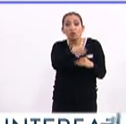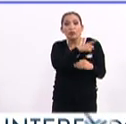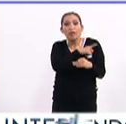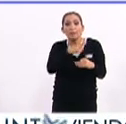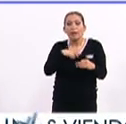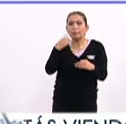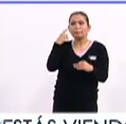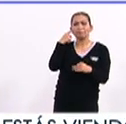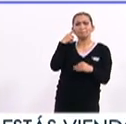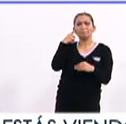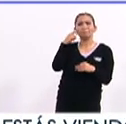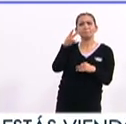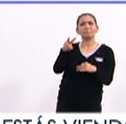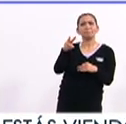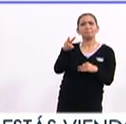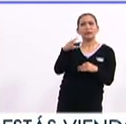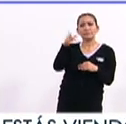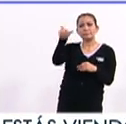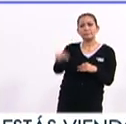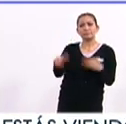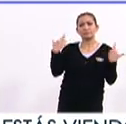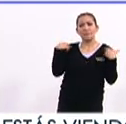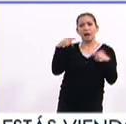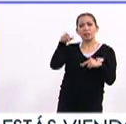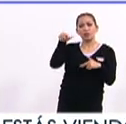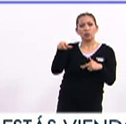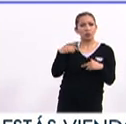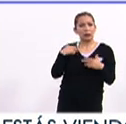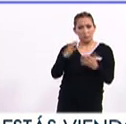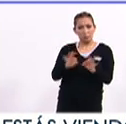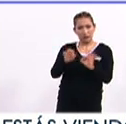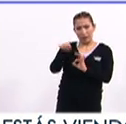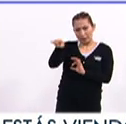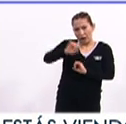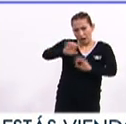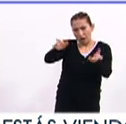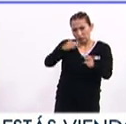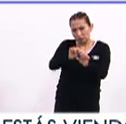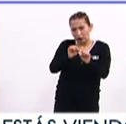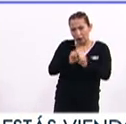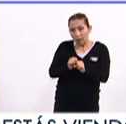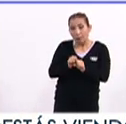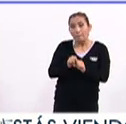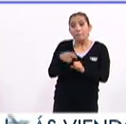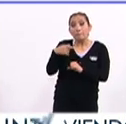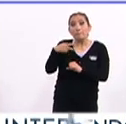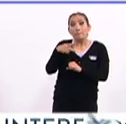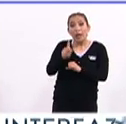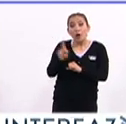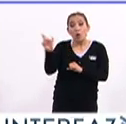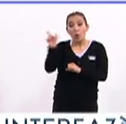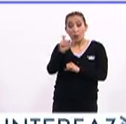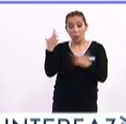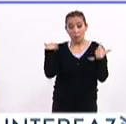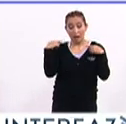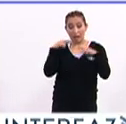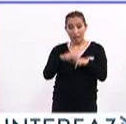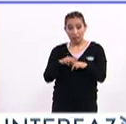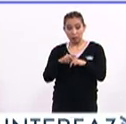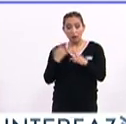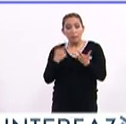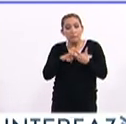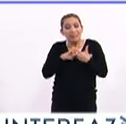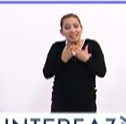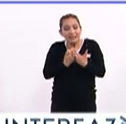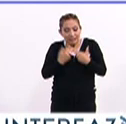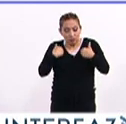que comprender que es una figura y un personaje principal en ello. En el momento en que los docentes